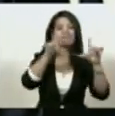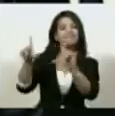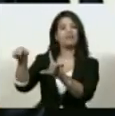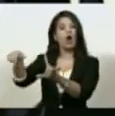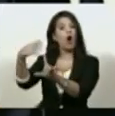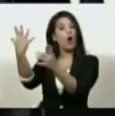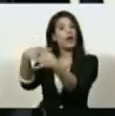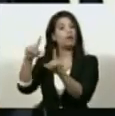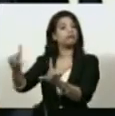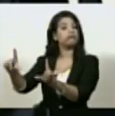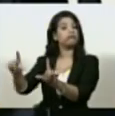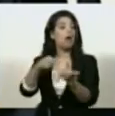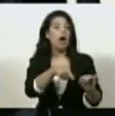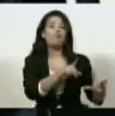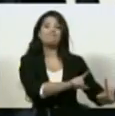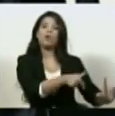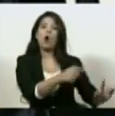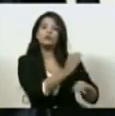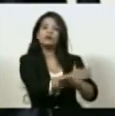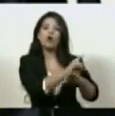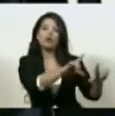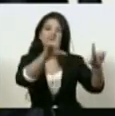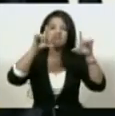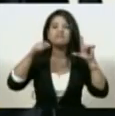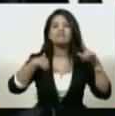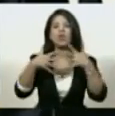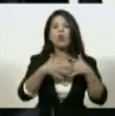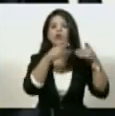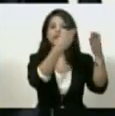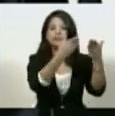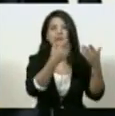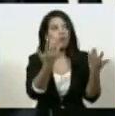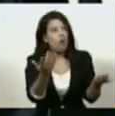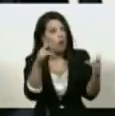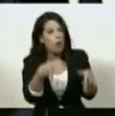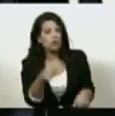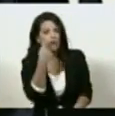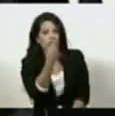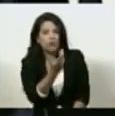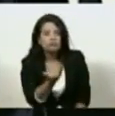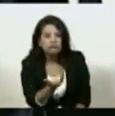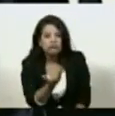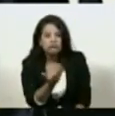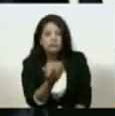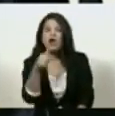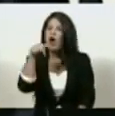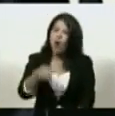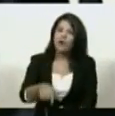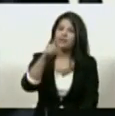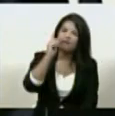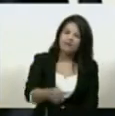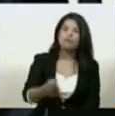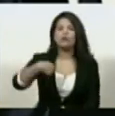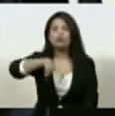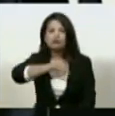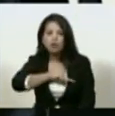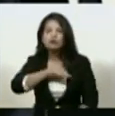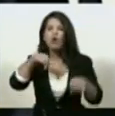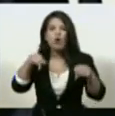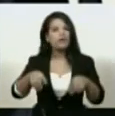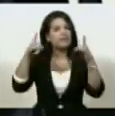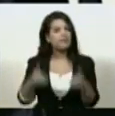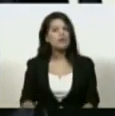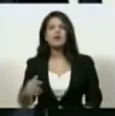Este es un momento definitorio de la venezolanidad. Aquí debemos saber quién es venezolano y quién no.